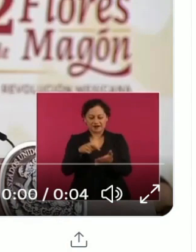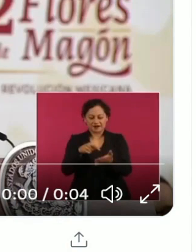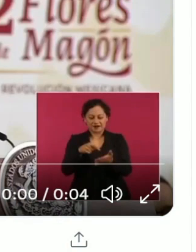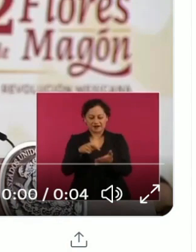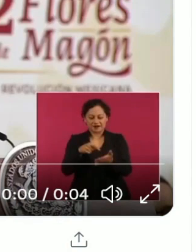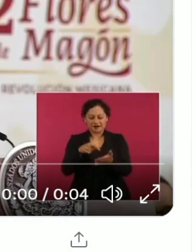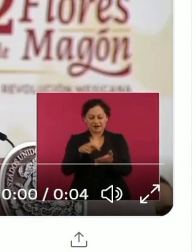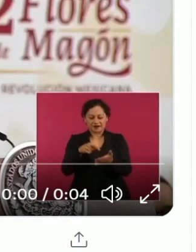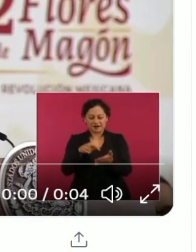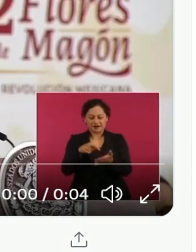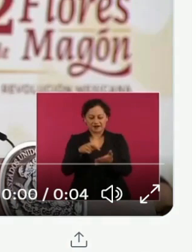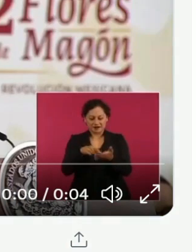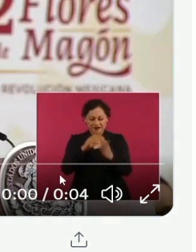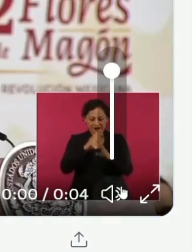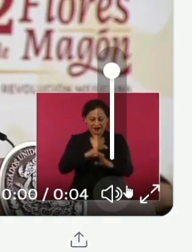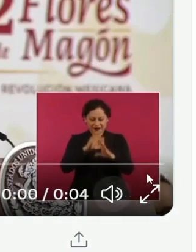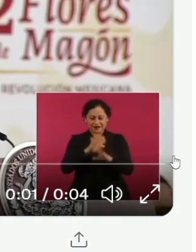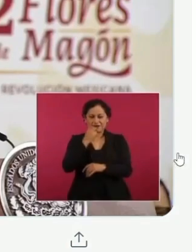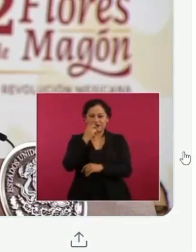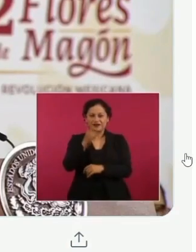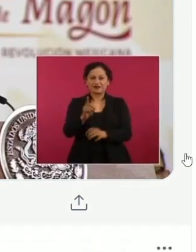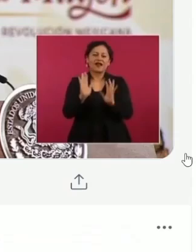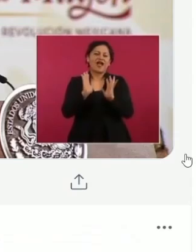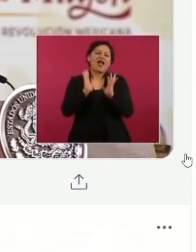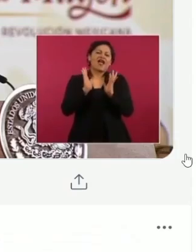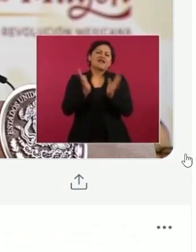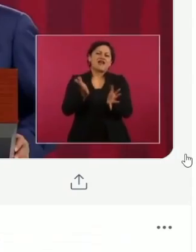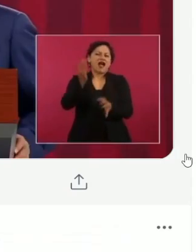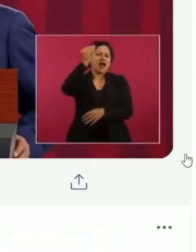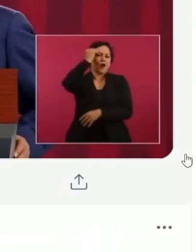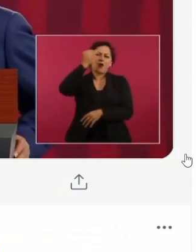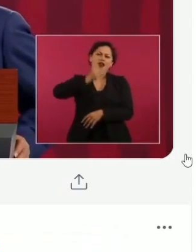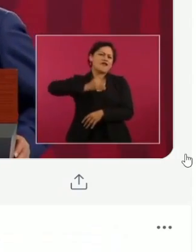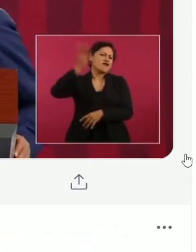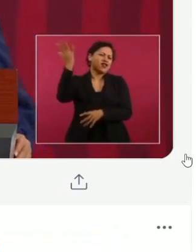Andrés Manuel López Obrador ya superan